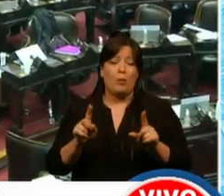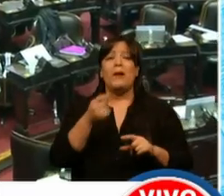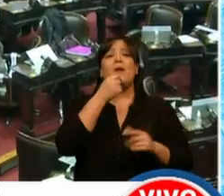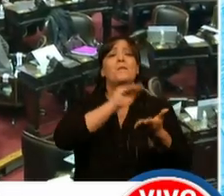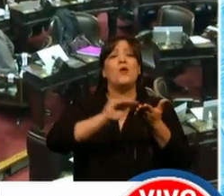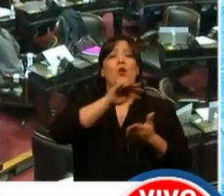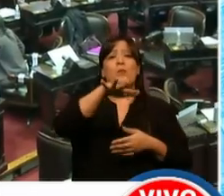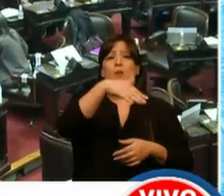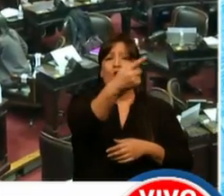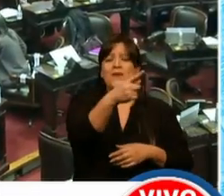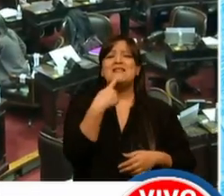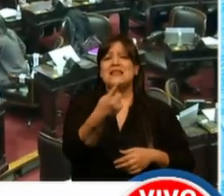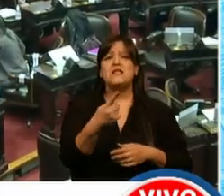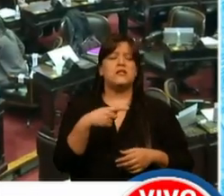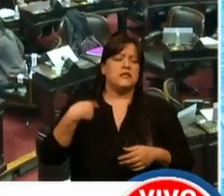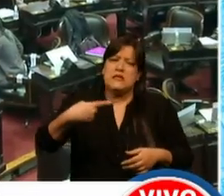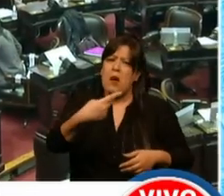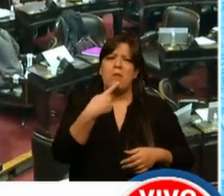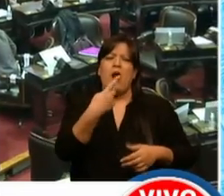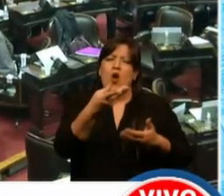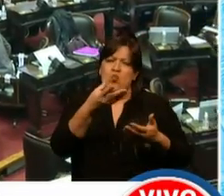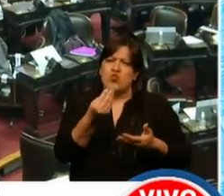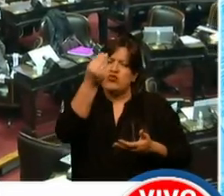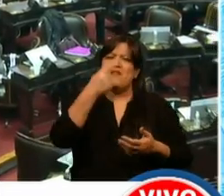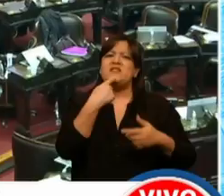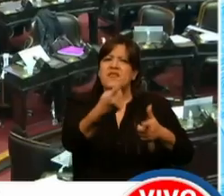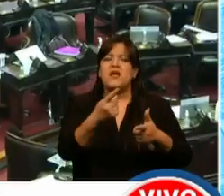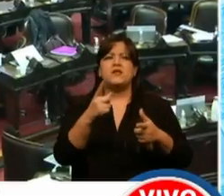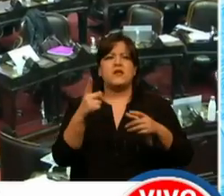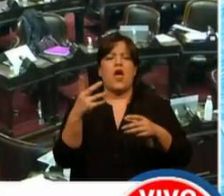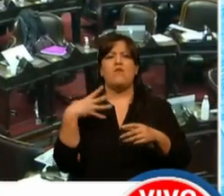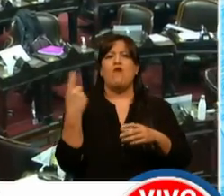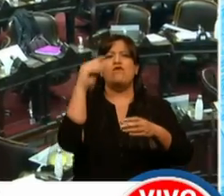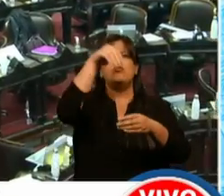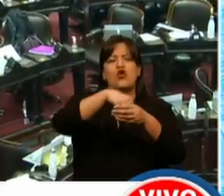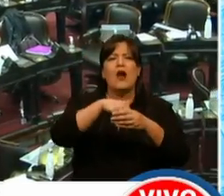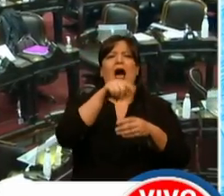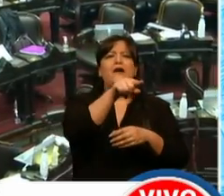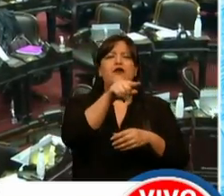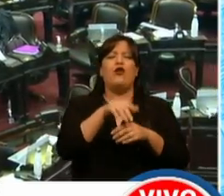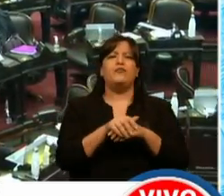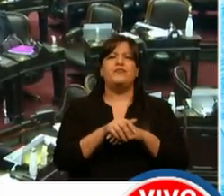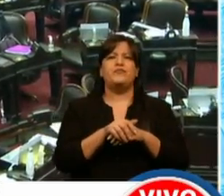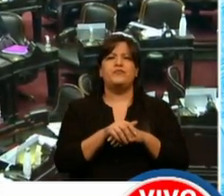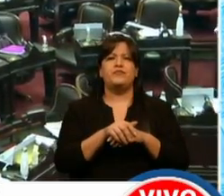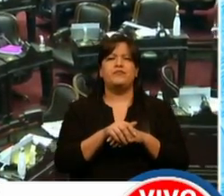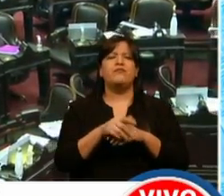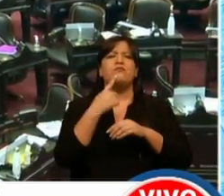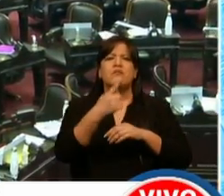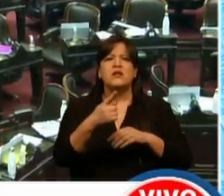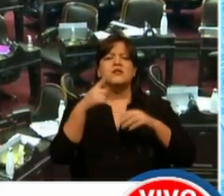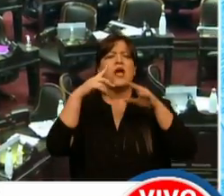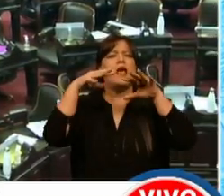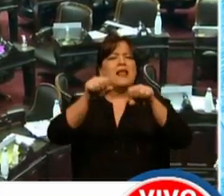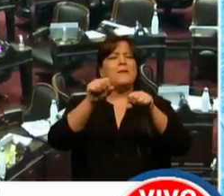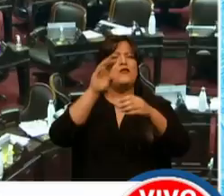mencionar en reiteradas veces como funcionarios de tercera línea los mencionaba la interventor del